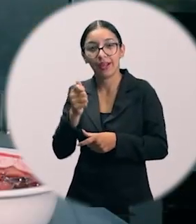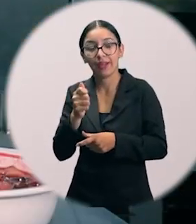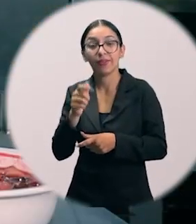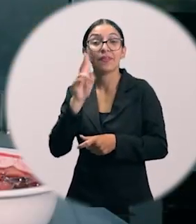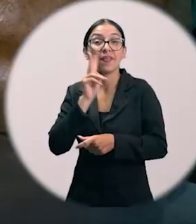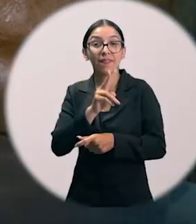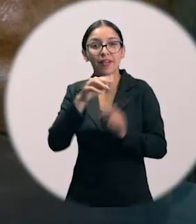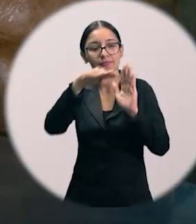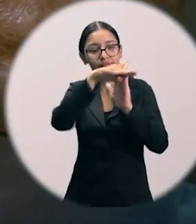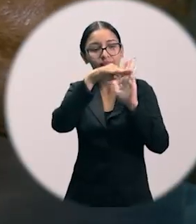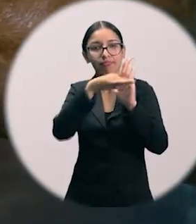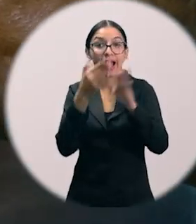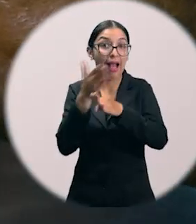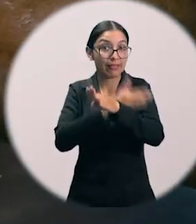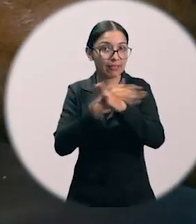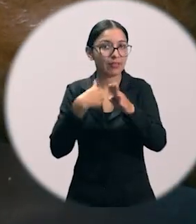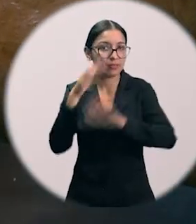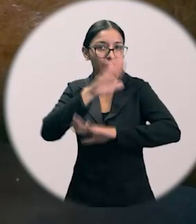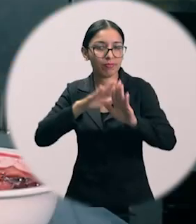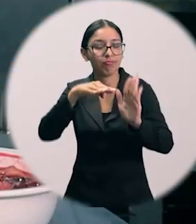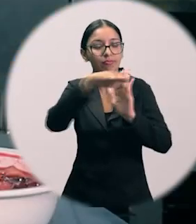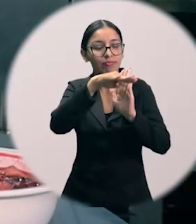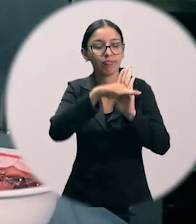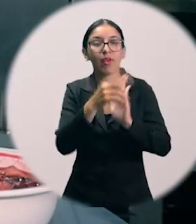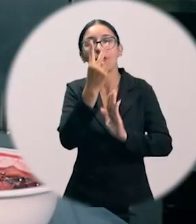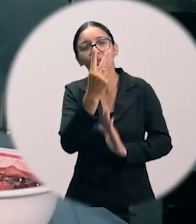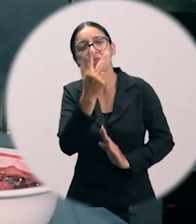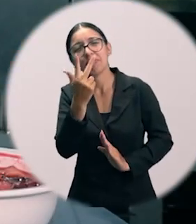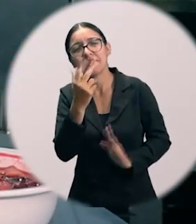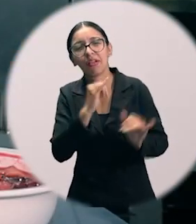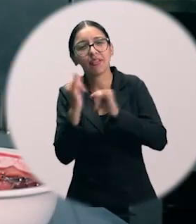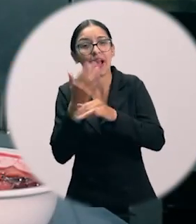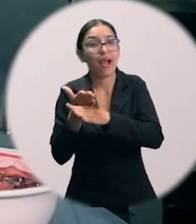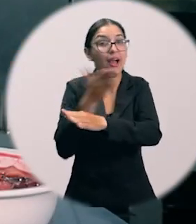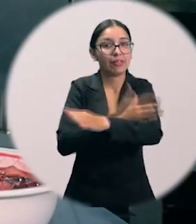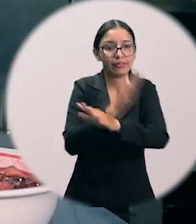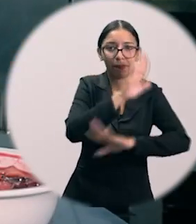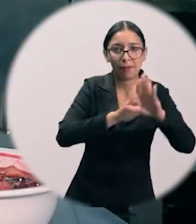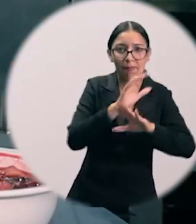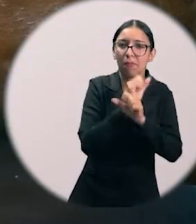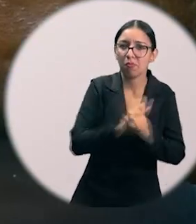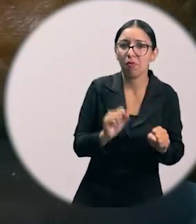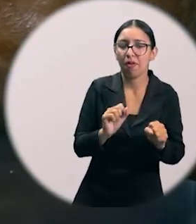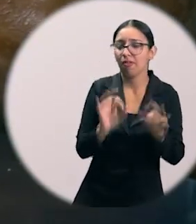Según los pasos que dimos en la receta previa, preparamos. Inclusive podemos preparar 2 o 3 días antes y tener todo